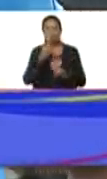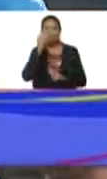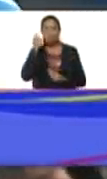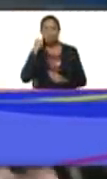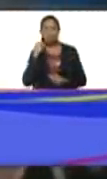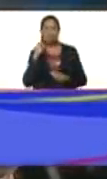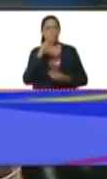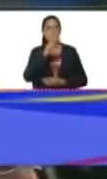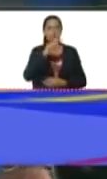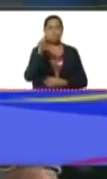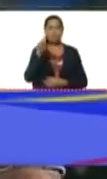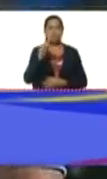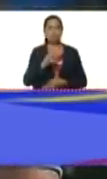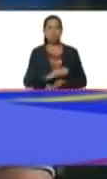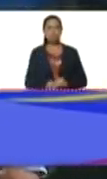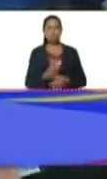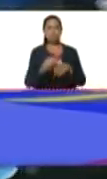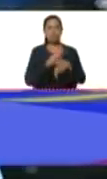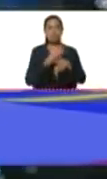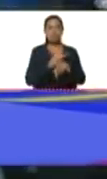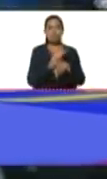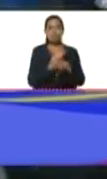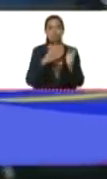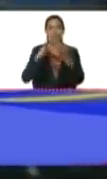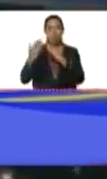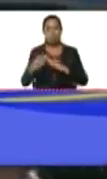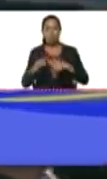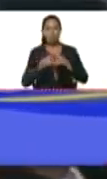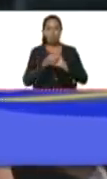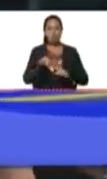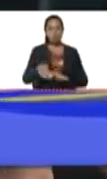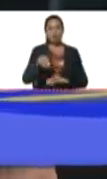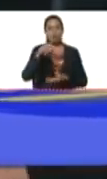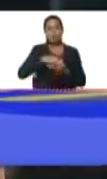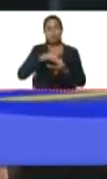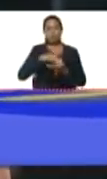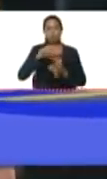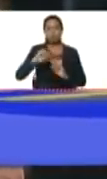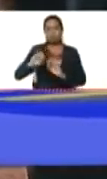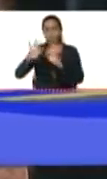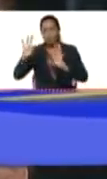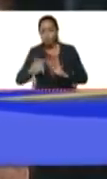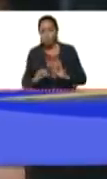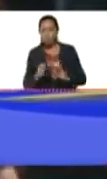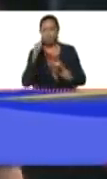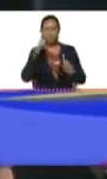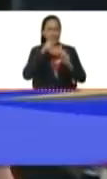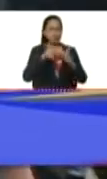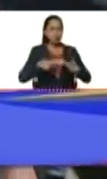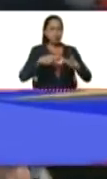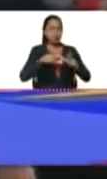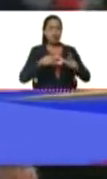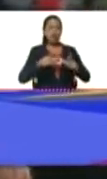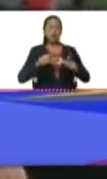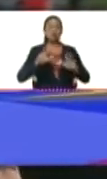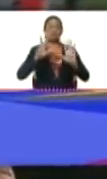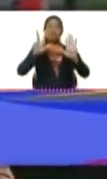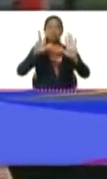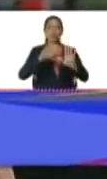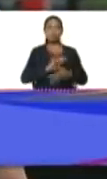los 21 gobiernos comunitarios del estado Miranda. Específicamente aquí nos encontramos en el cuadrante número